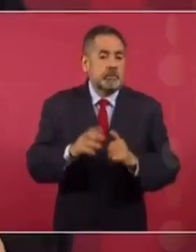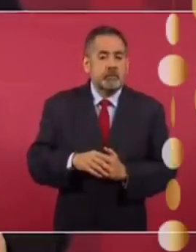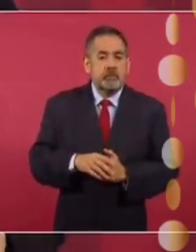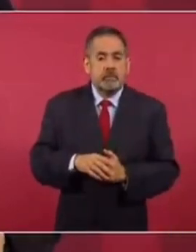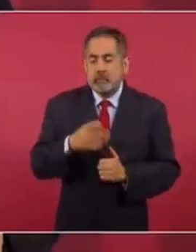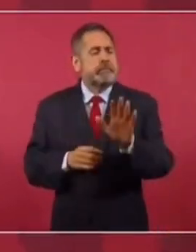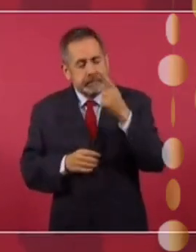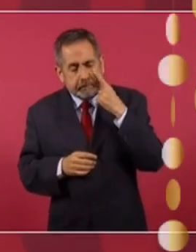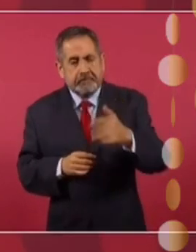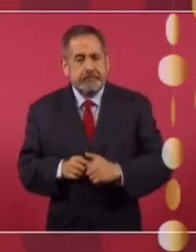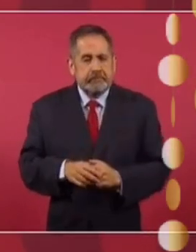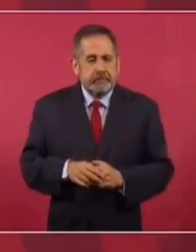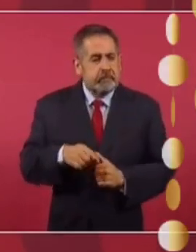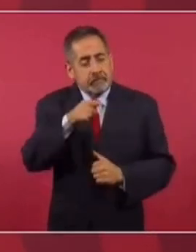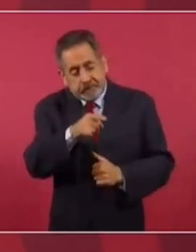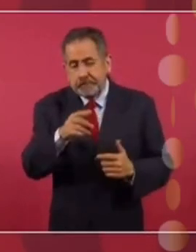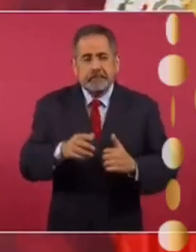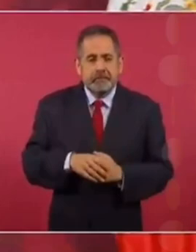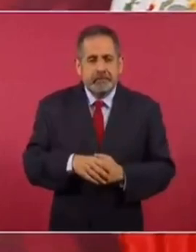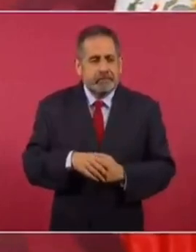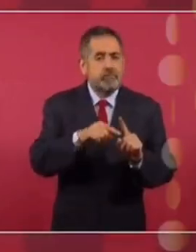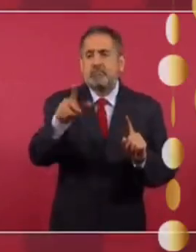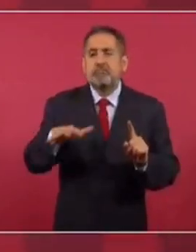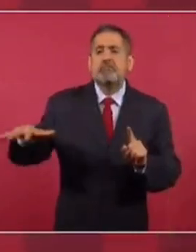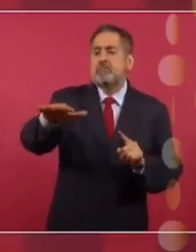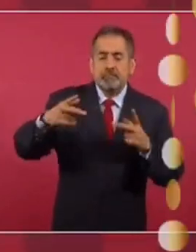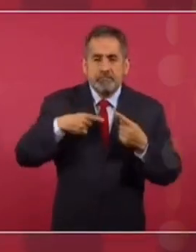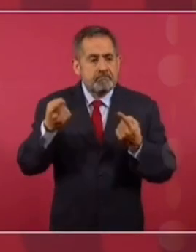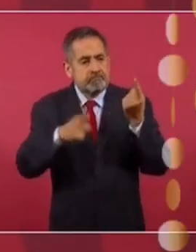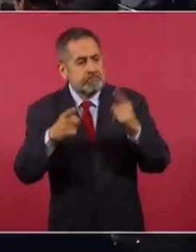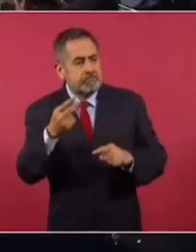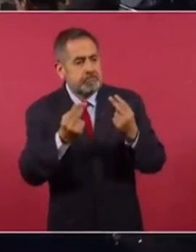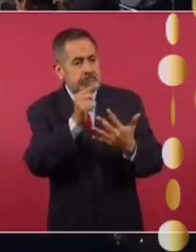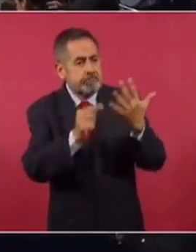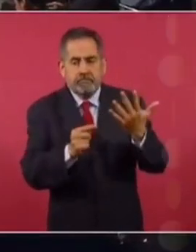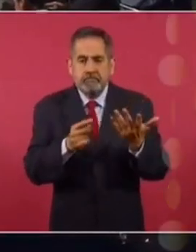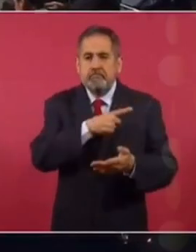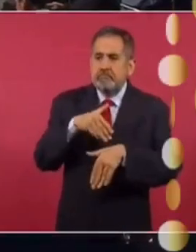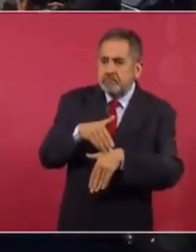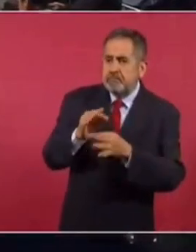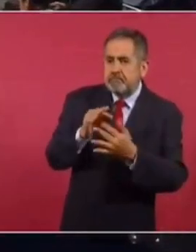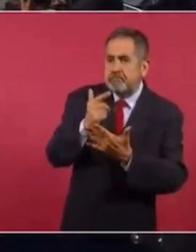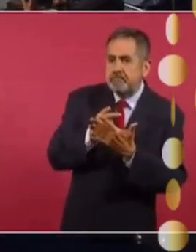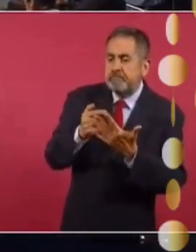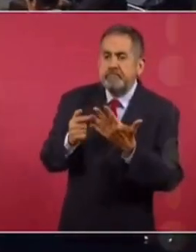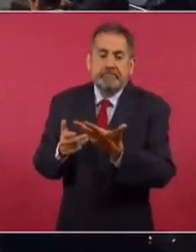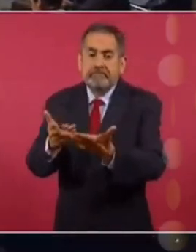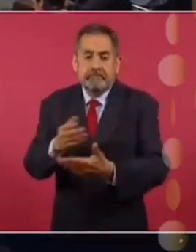que decía don Julio Scherer, ya usted no se pertenece. Está usted inventariado